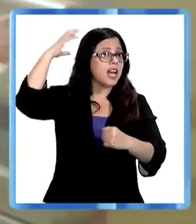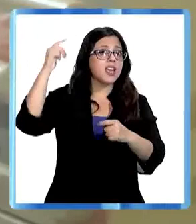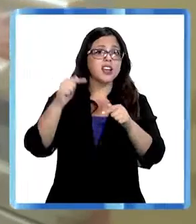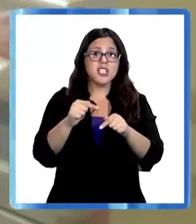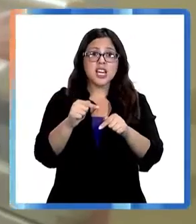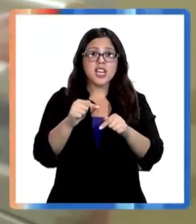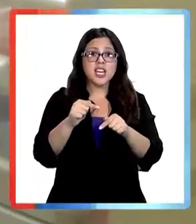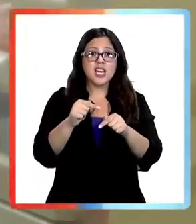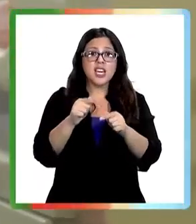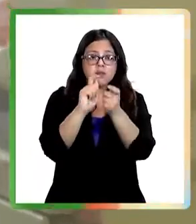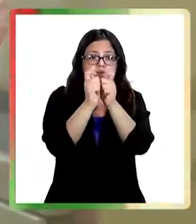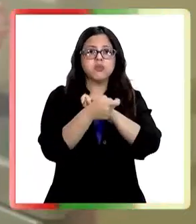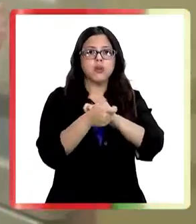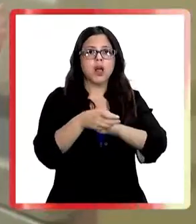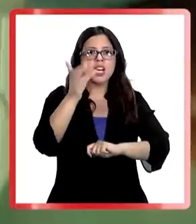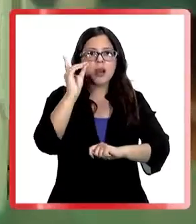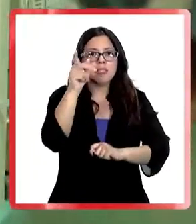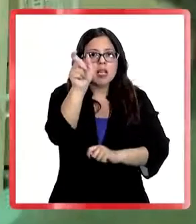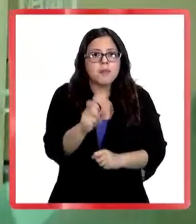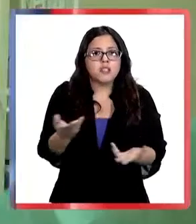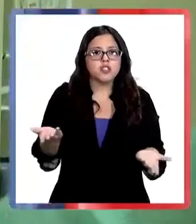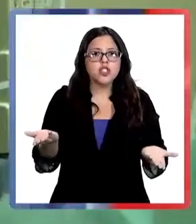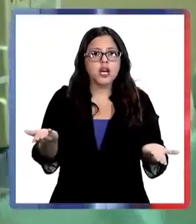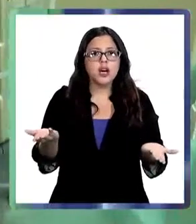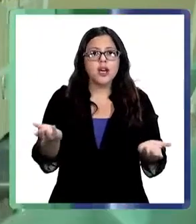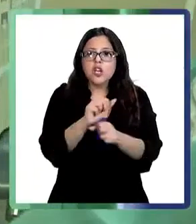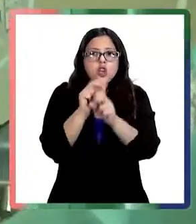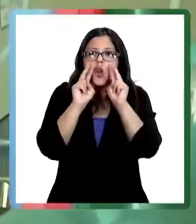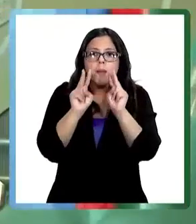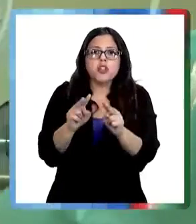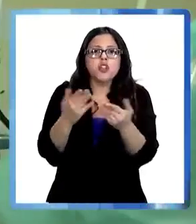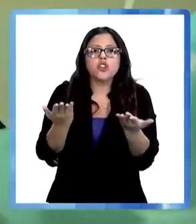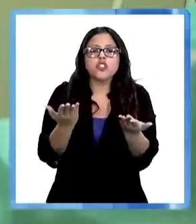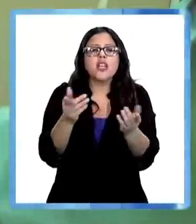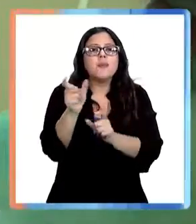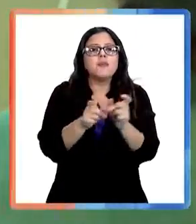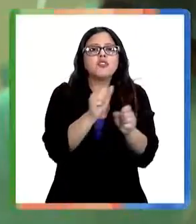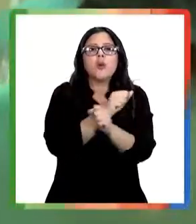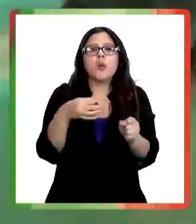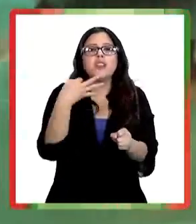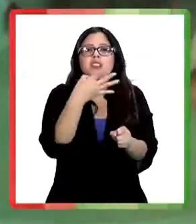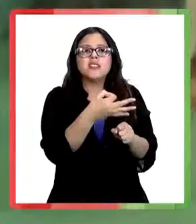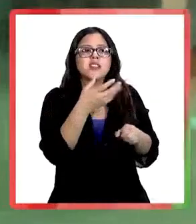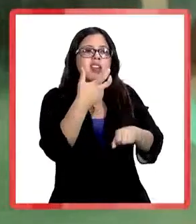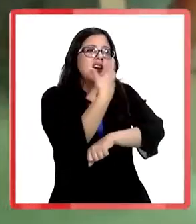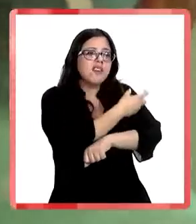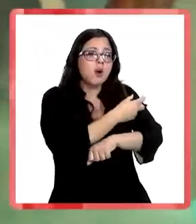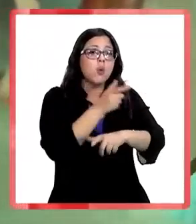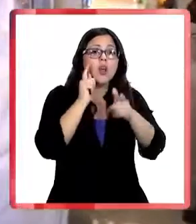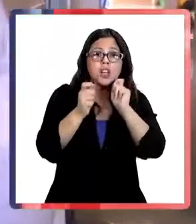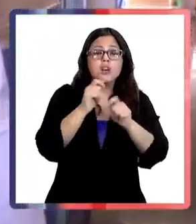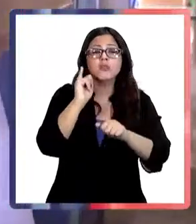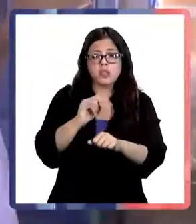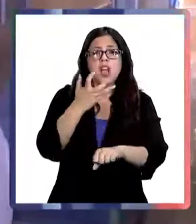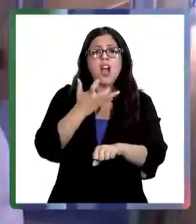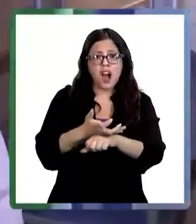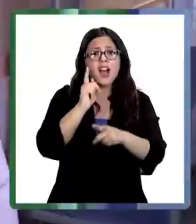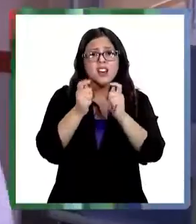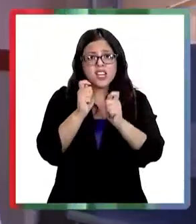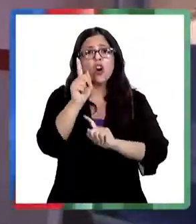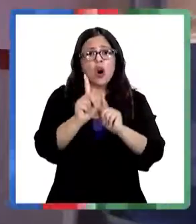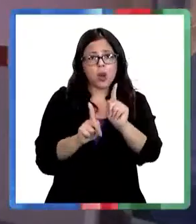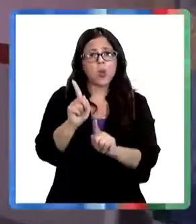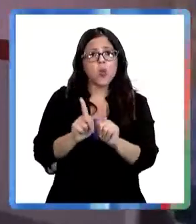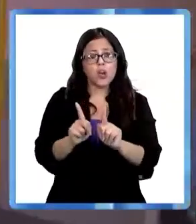olvidaron, no lo vieron, no lo han visto, no lo han vivido. Entonces, nadie puede decir tampoco que las vacunas no tienen riesgo. Sí, existen